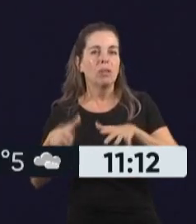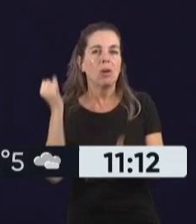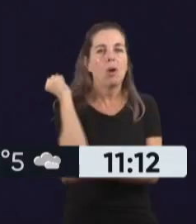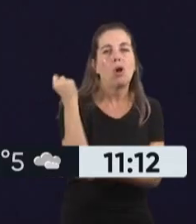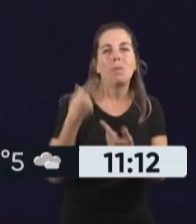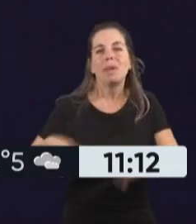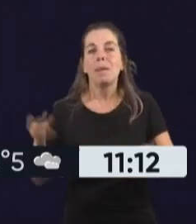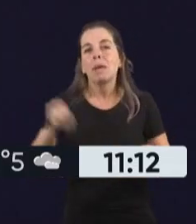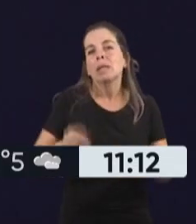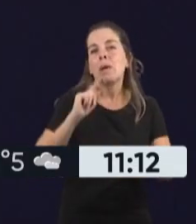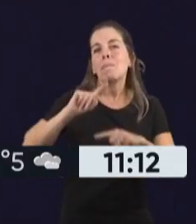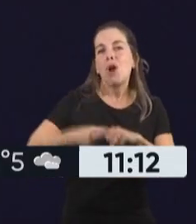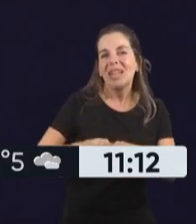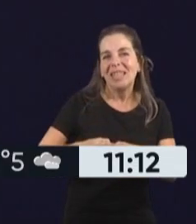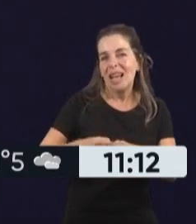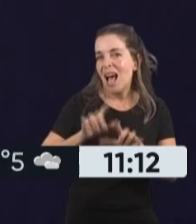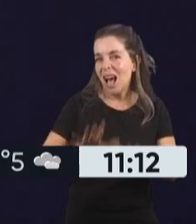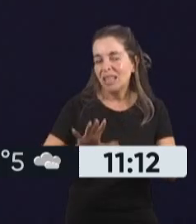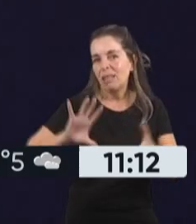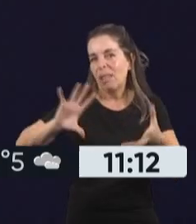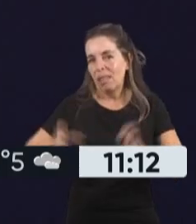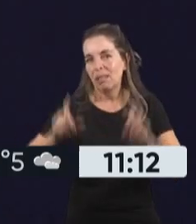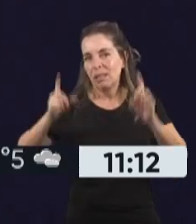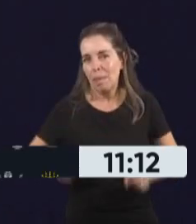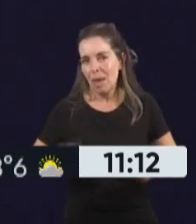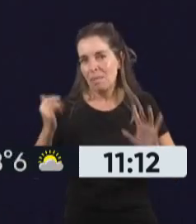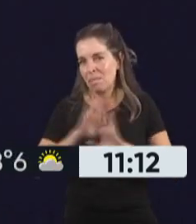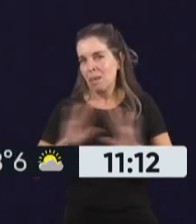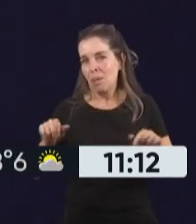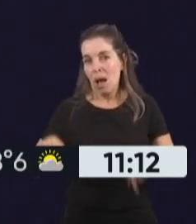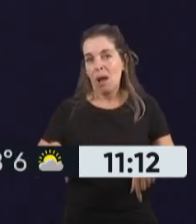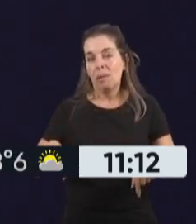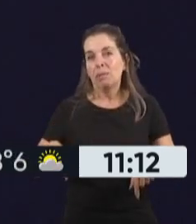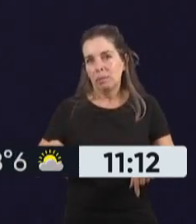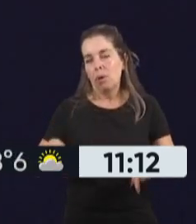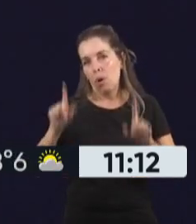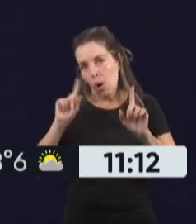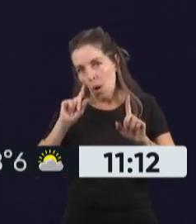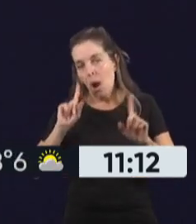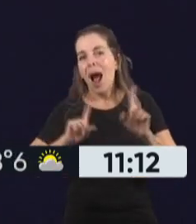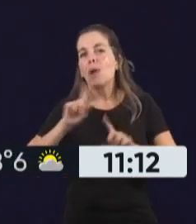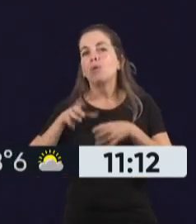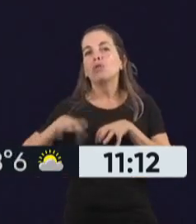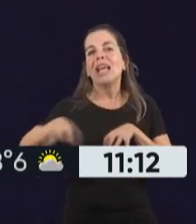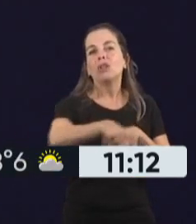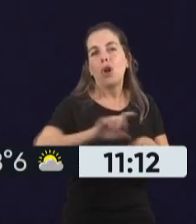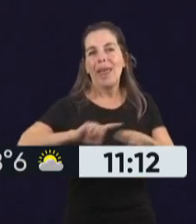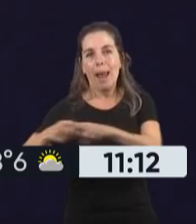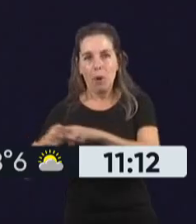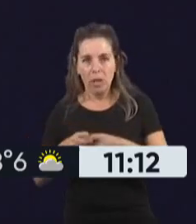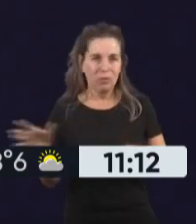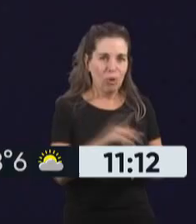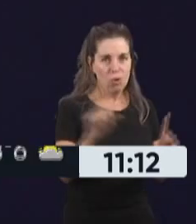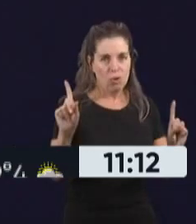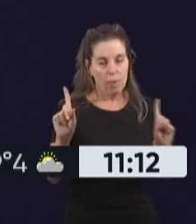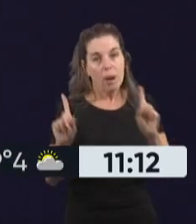no ayuda. Fíjate que la política ya ha impulsado, no toda, parte de la política por supuesto,